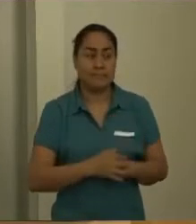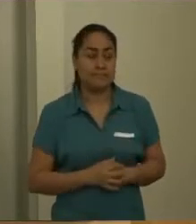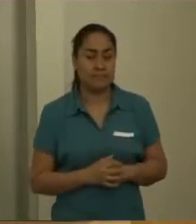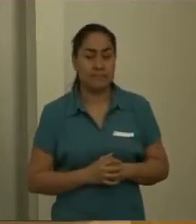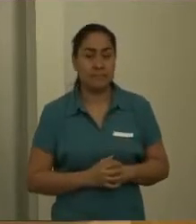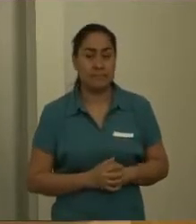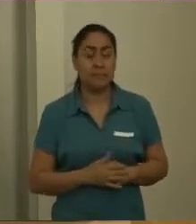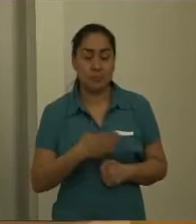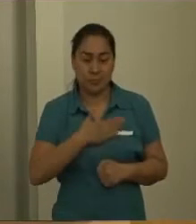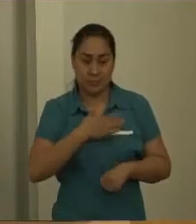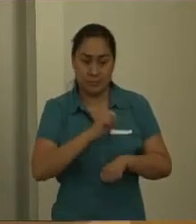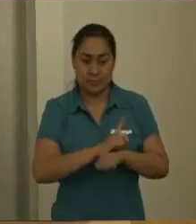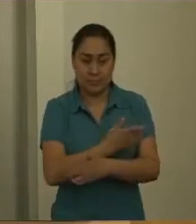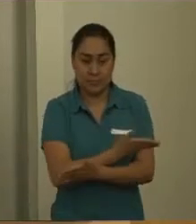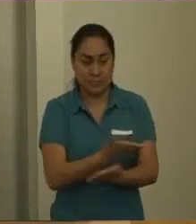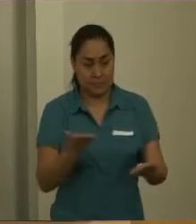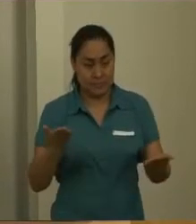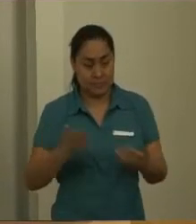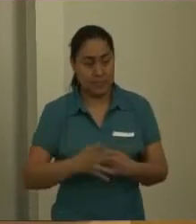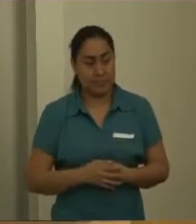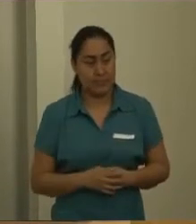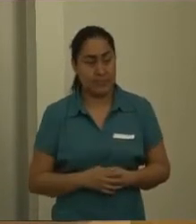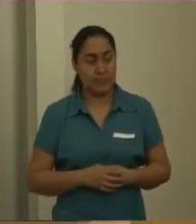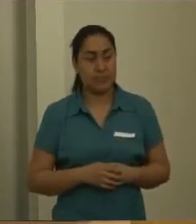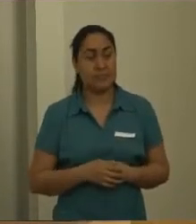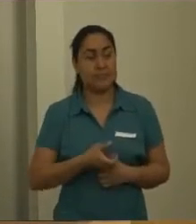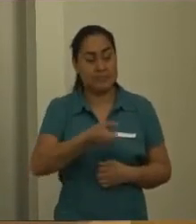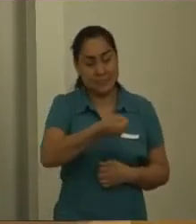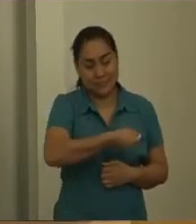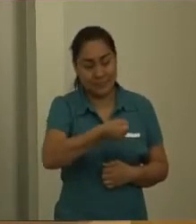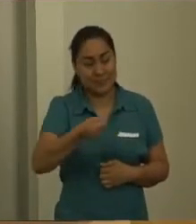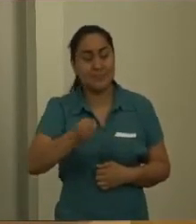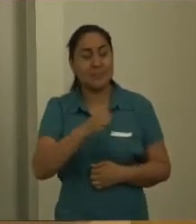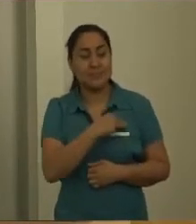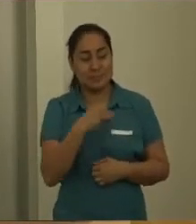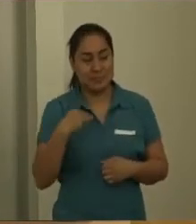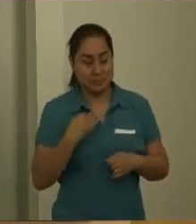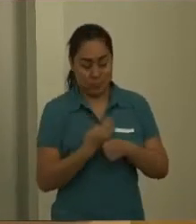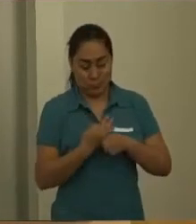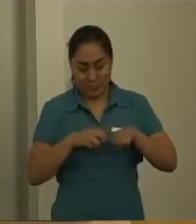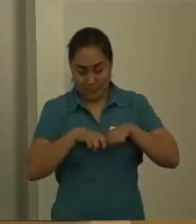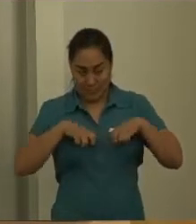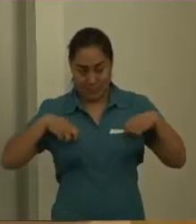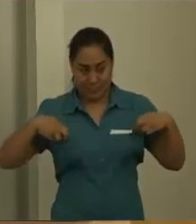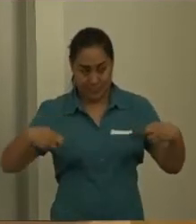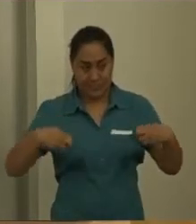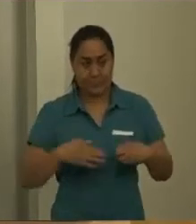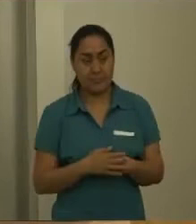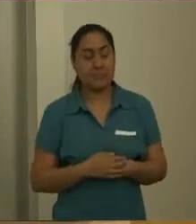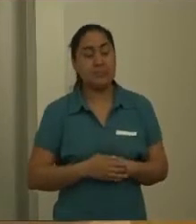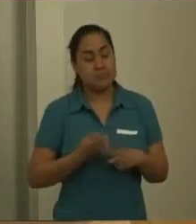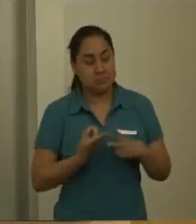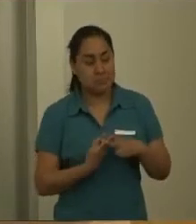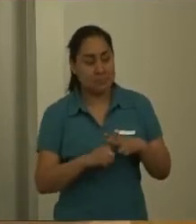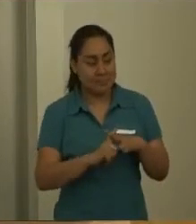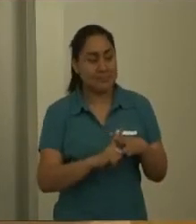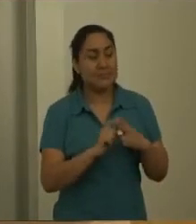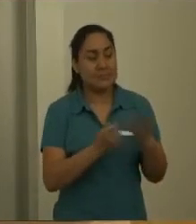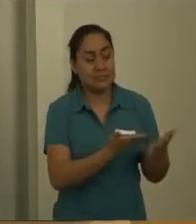muy buen día este saludo a los miembros del presidium que van empezando por el